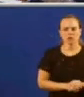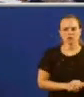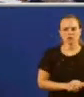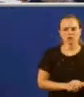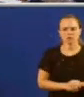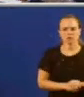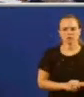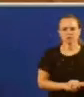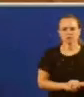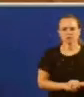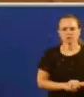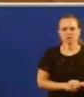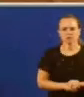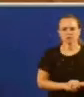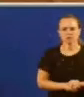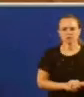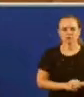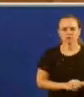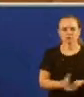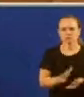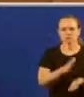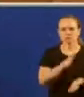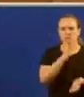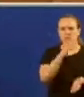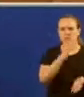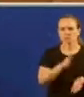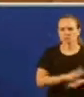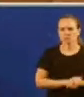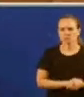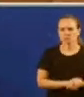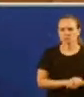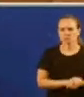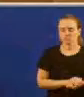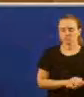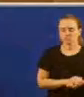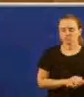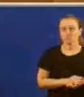Quizáis, sí, sí, quizáis a resposta